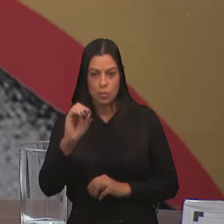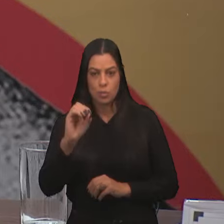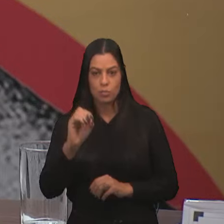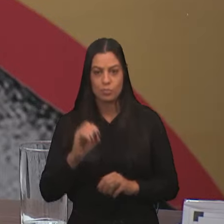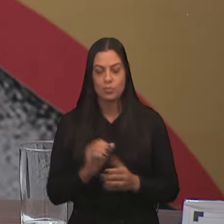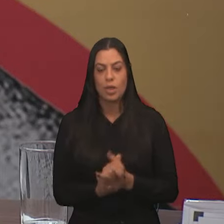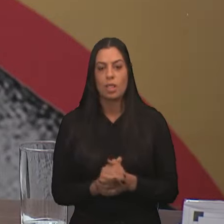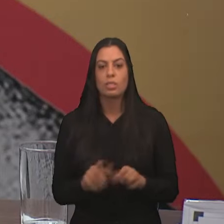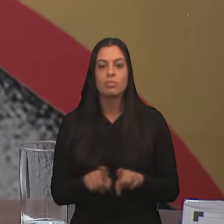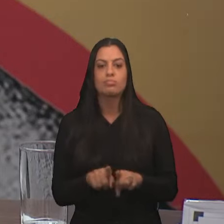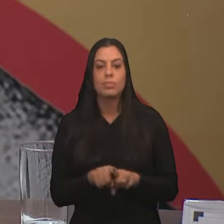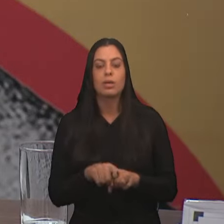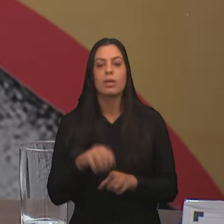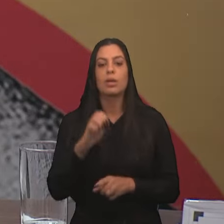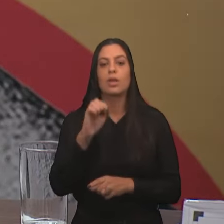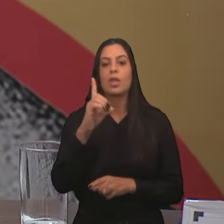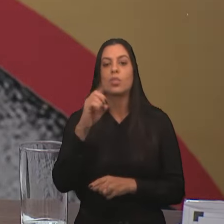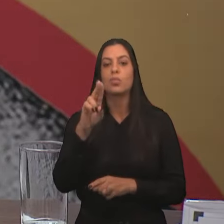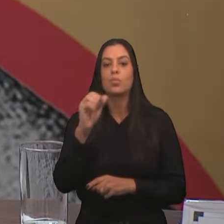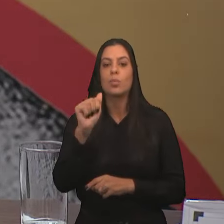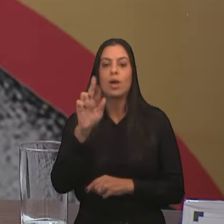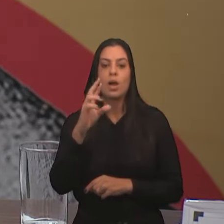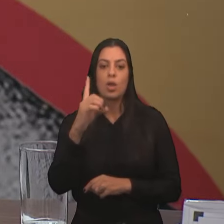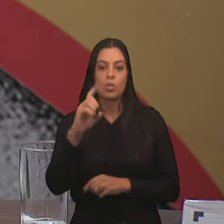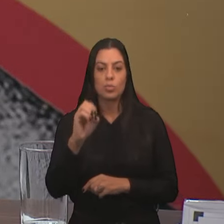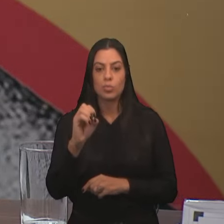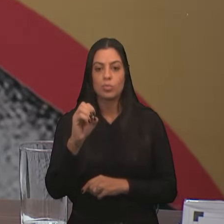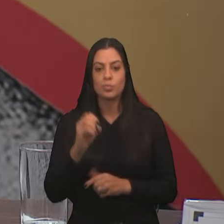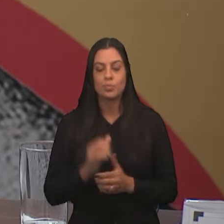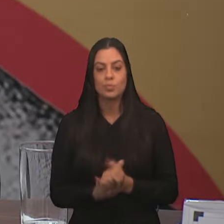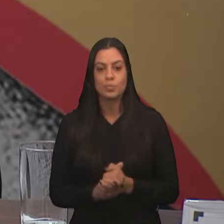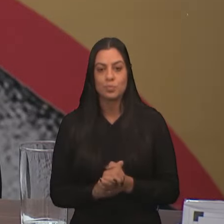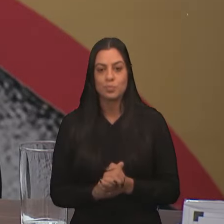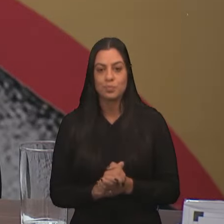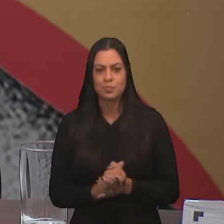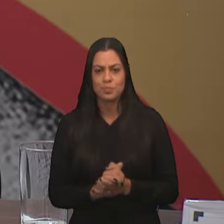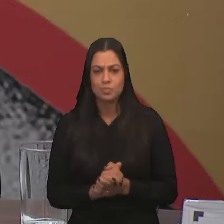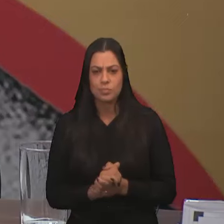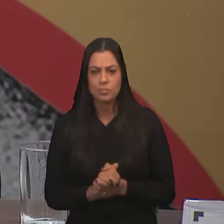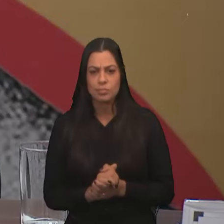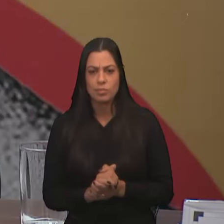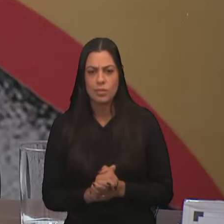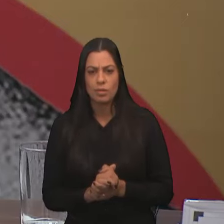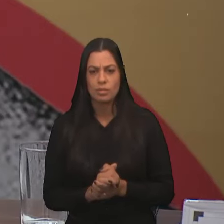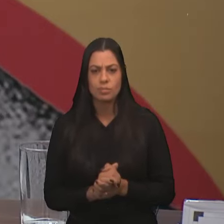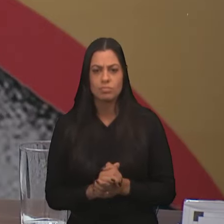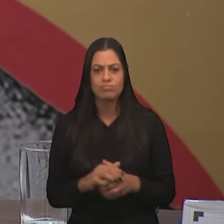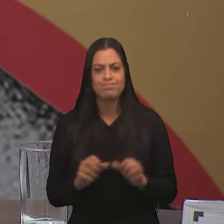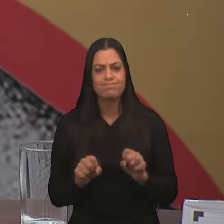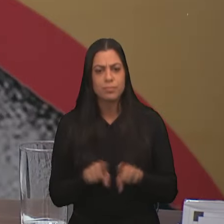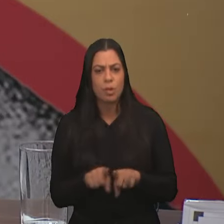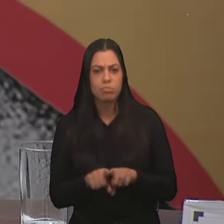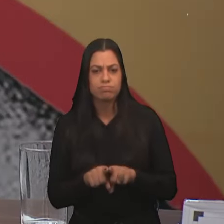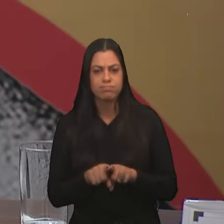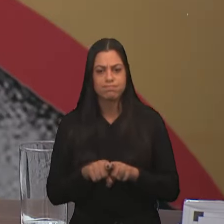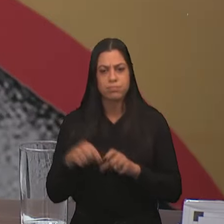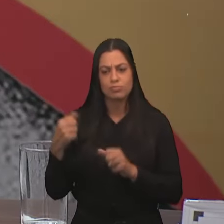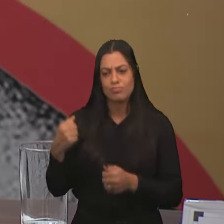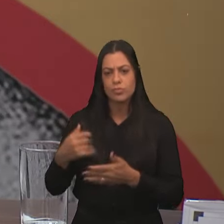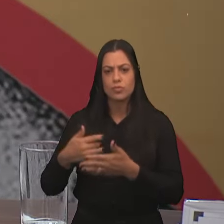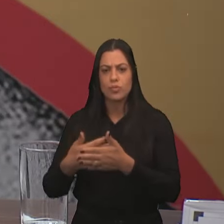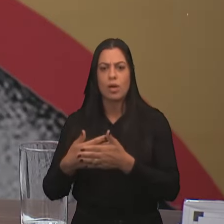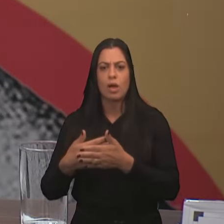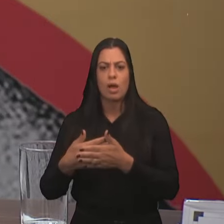y bajo la relatoría del senador Eduardo Gómez. Es muy importante lidiar con los riesgos impuestos por la